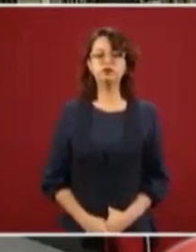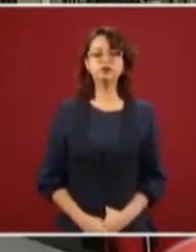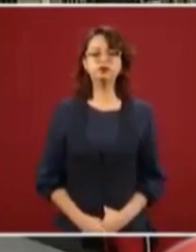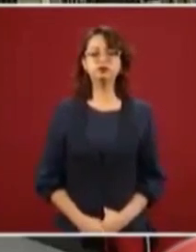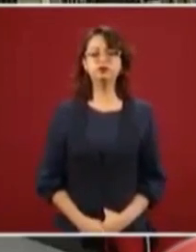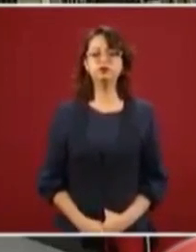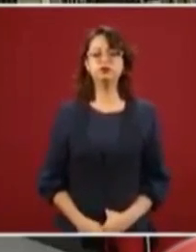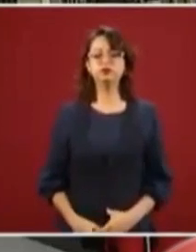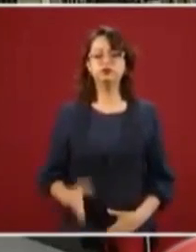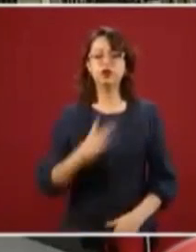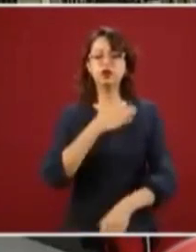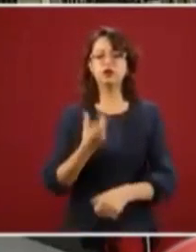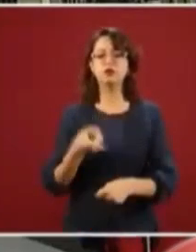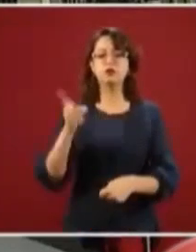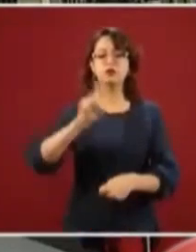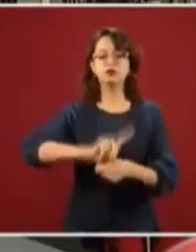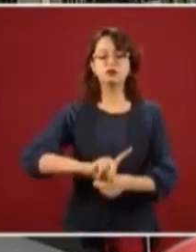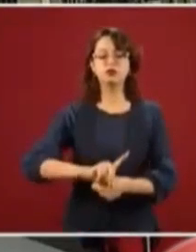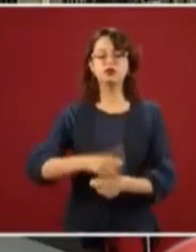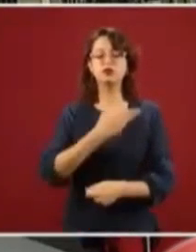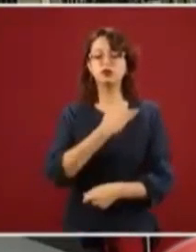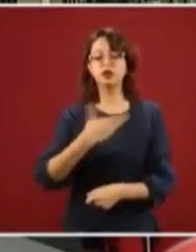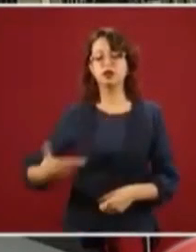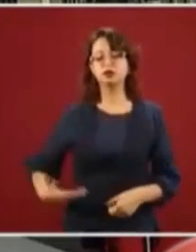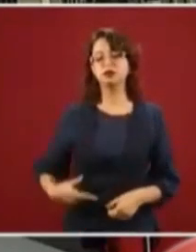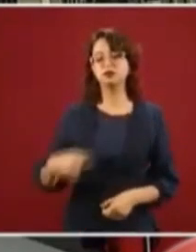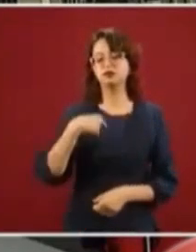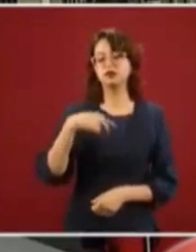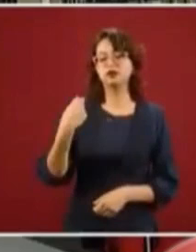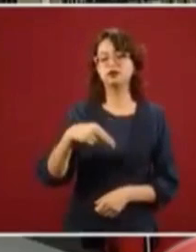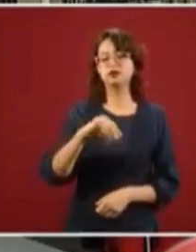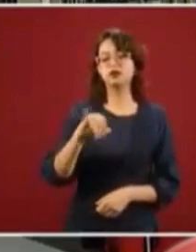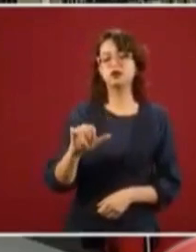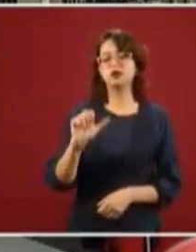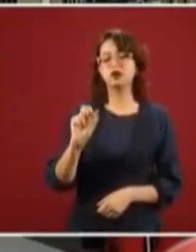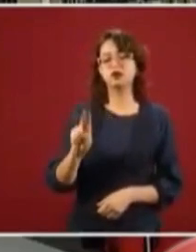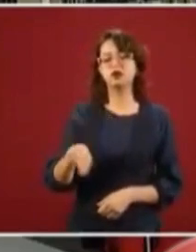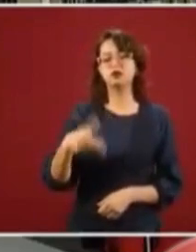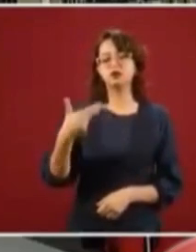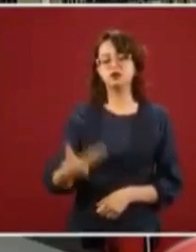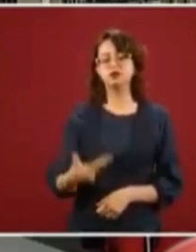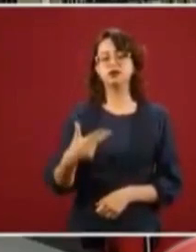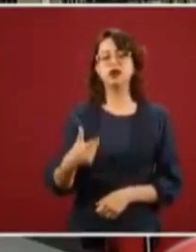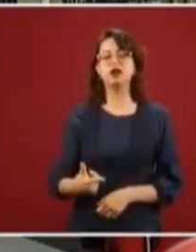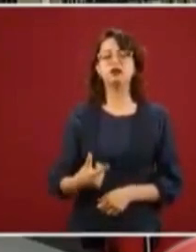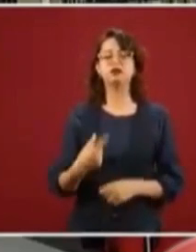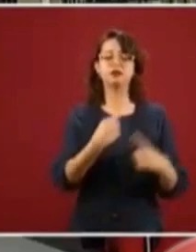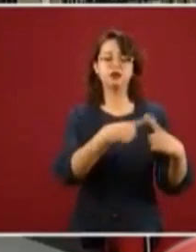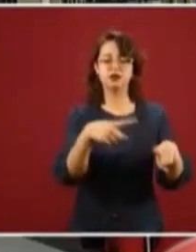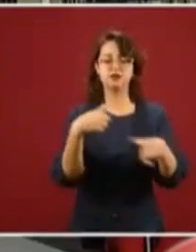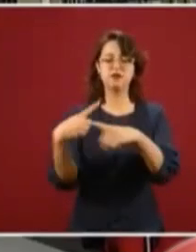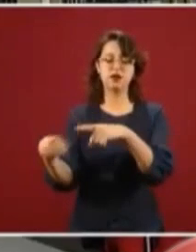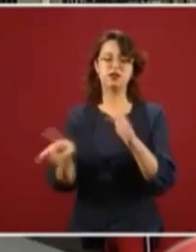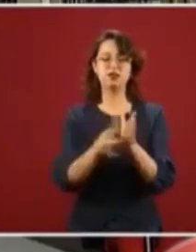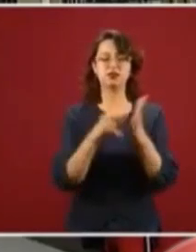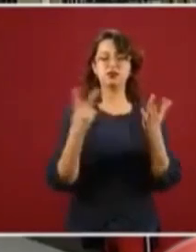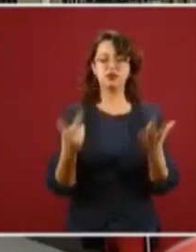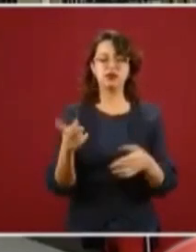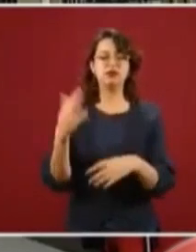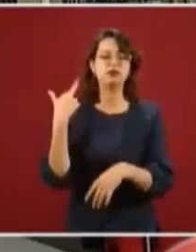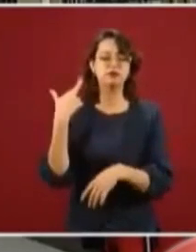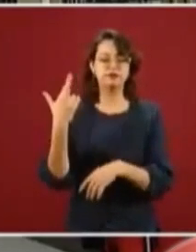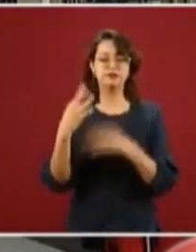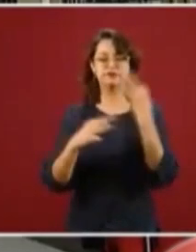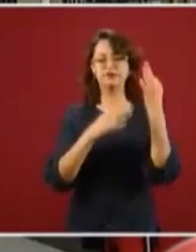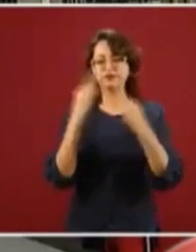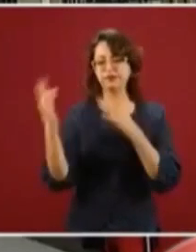Sí, buenos días, presidente. Hans Salazar, CTMG Noticias, Grupo Político y Zócalo Virtual. ¿Cuál es su opinión sobre lo informado